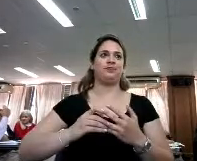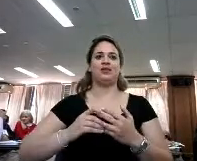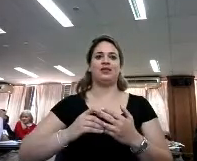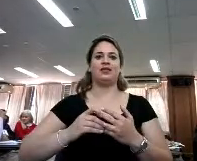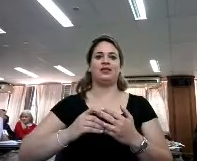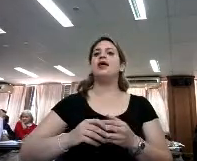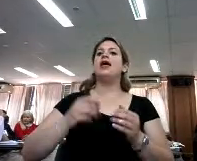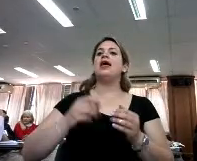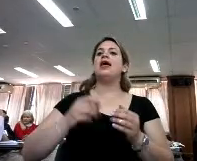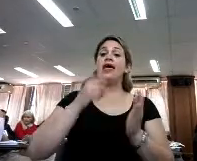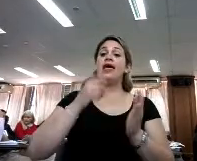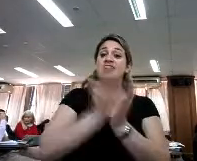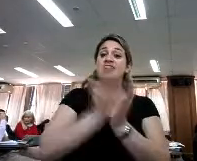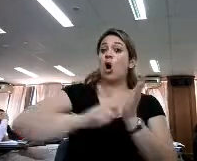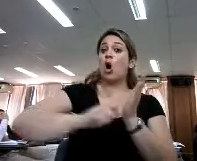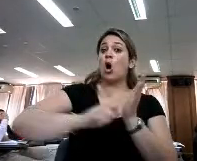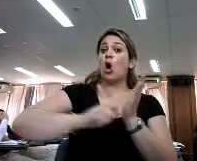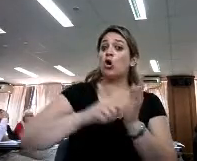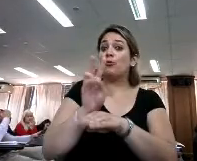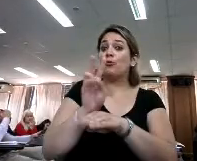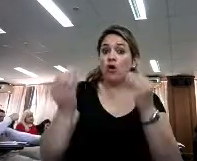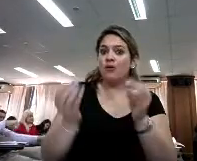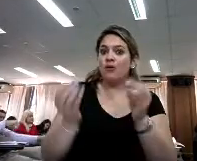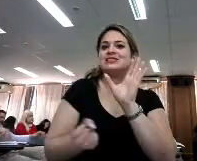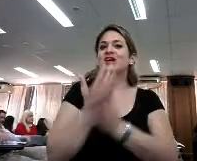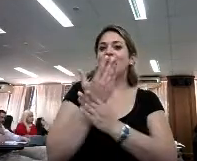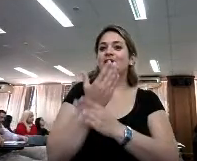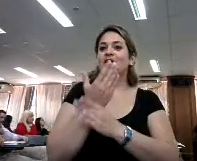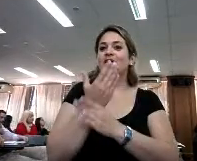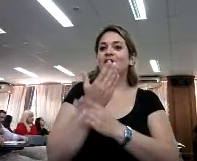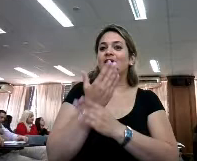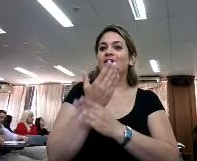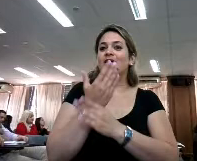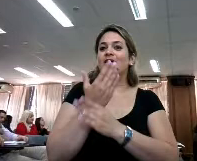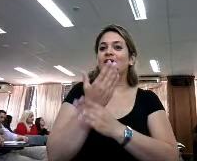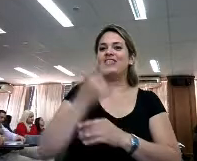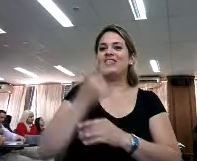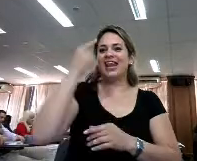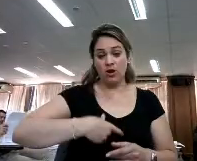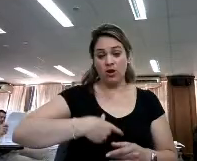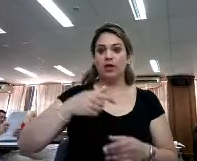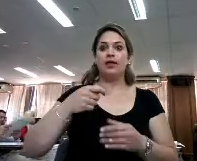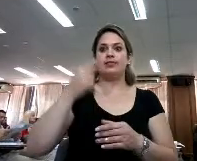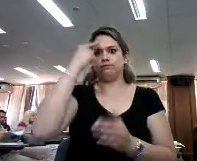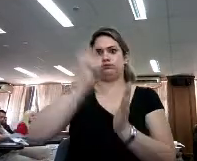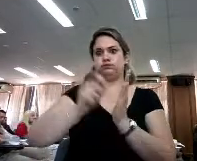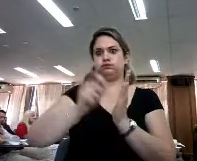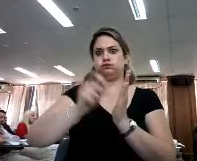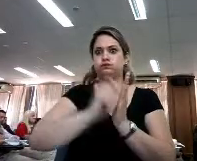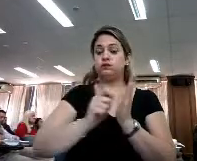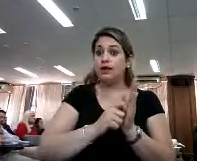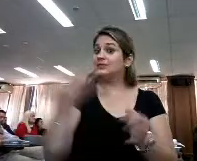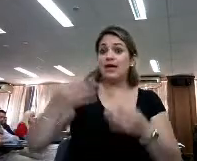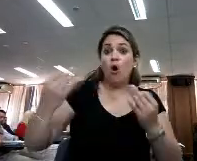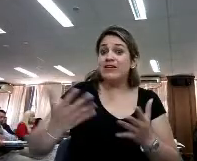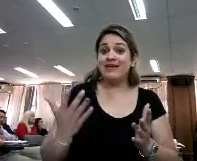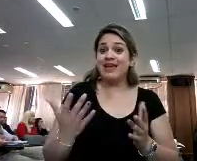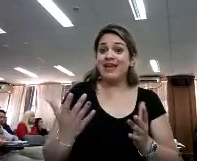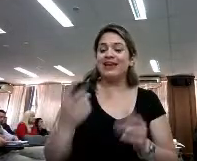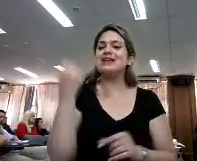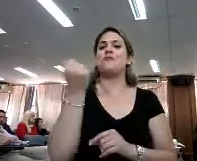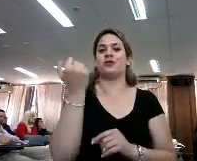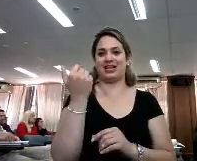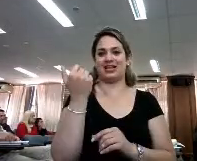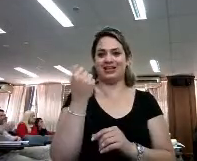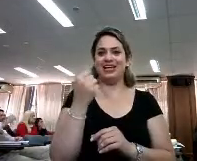de autor? Tiene un objeto de protección claro, que son las creaciones del ingenio humano, de carácter artístico, literario, con un contenido original, que es lo principal.